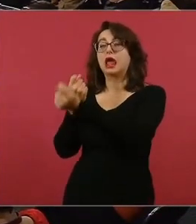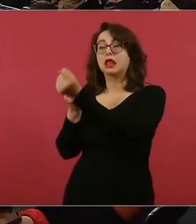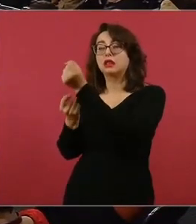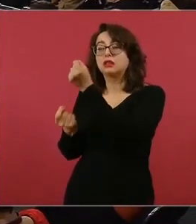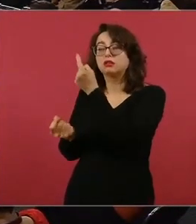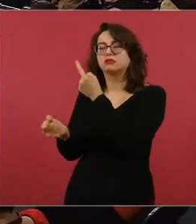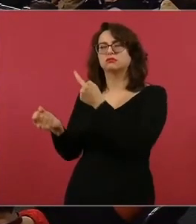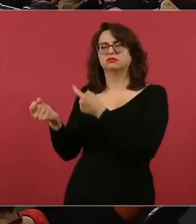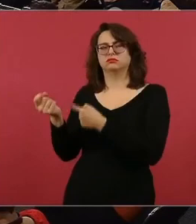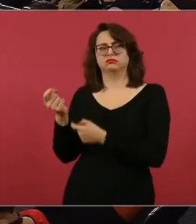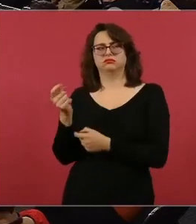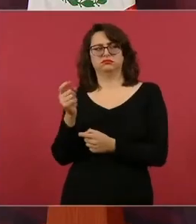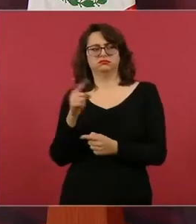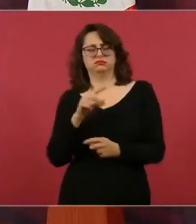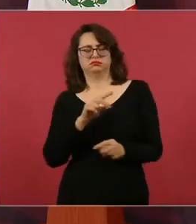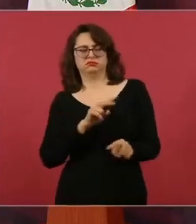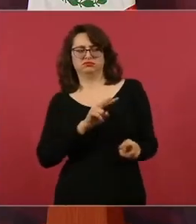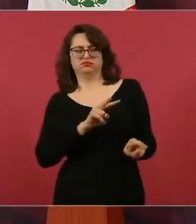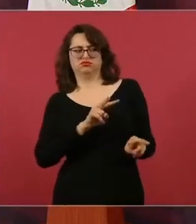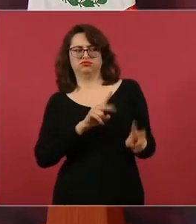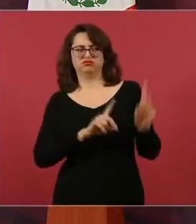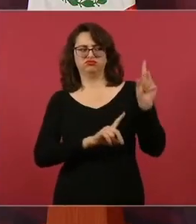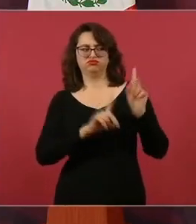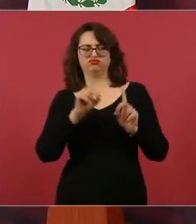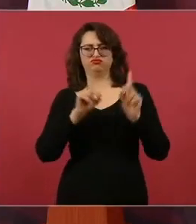son muy pocas.